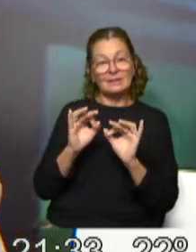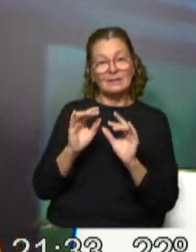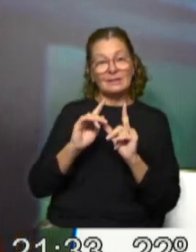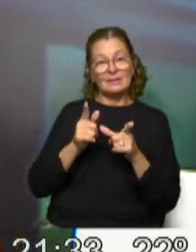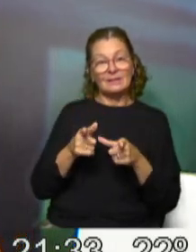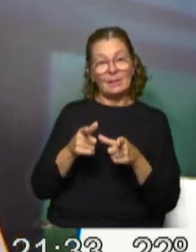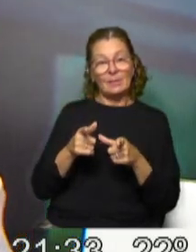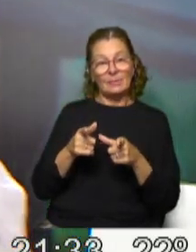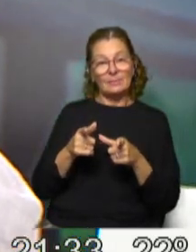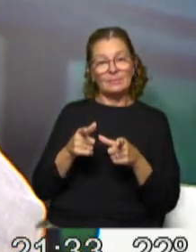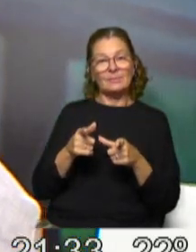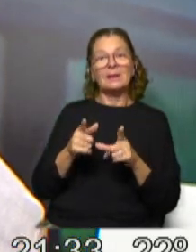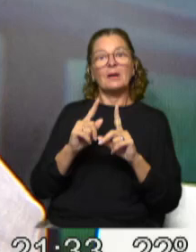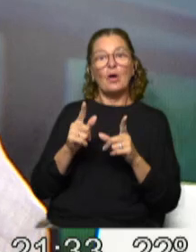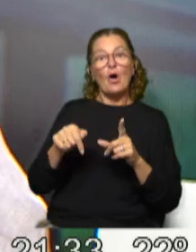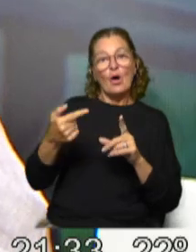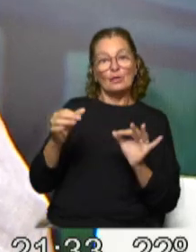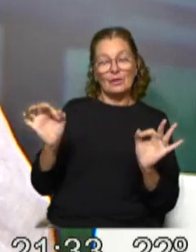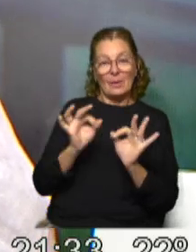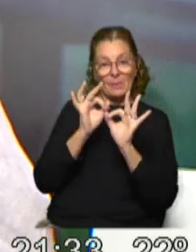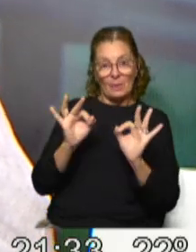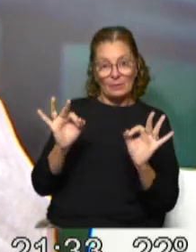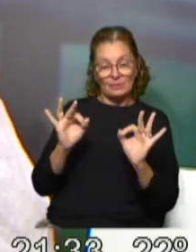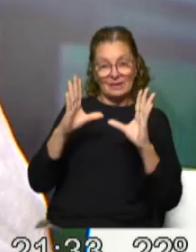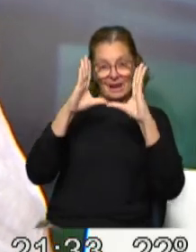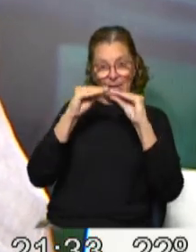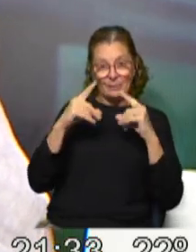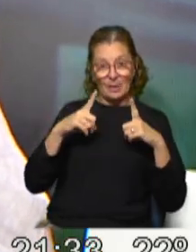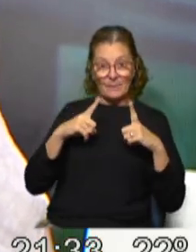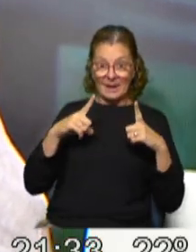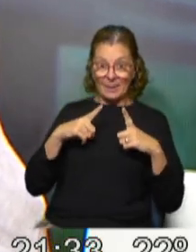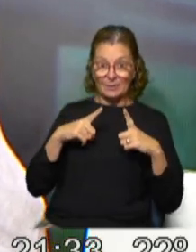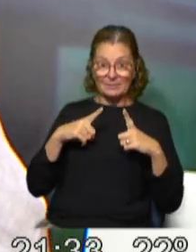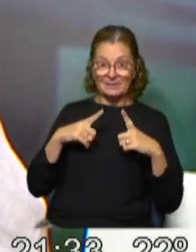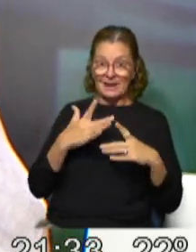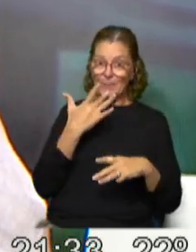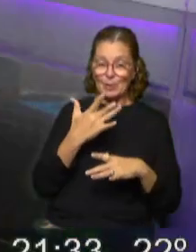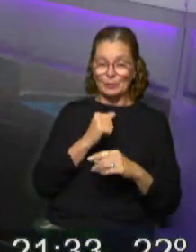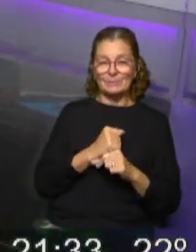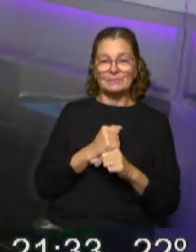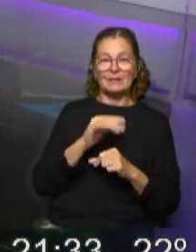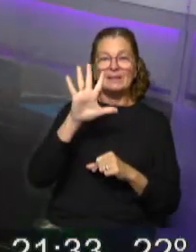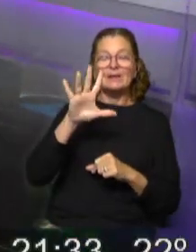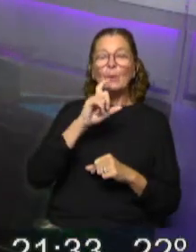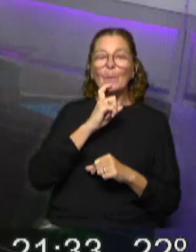música inspirada en. Va a estar ahí ambientando la noche, así que los esperamos. Divino. 5 de